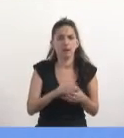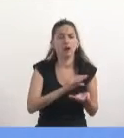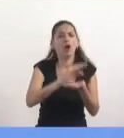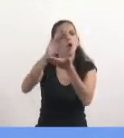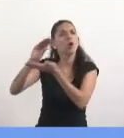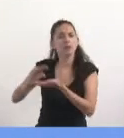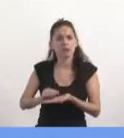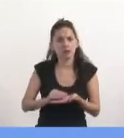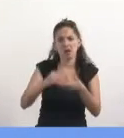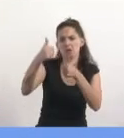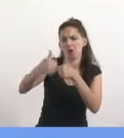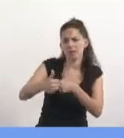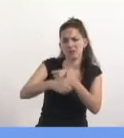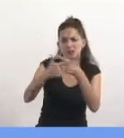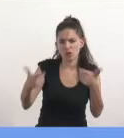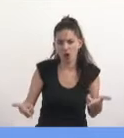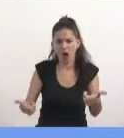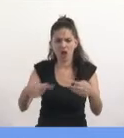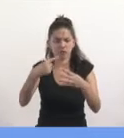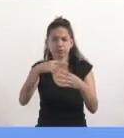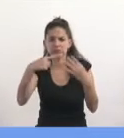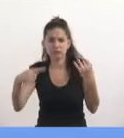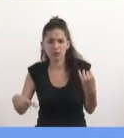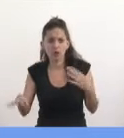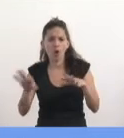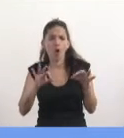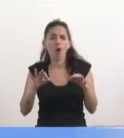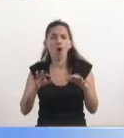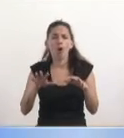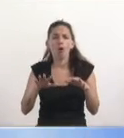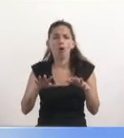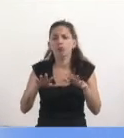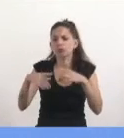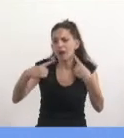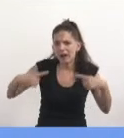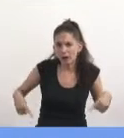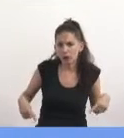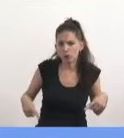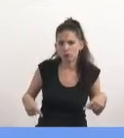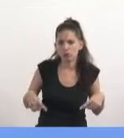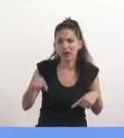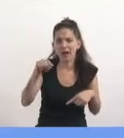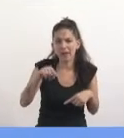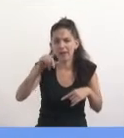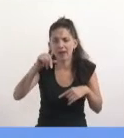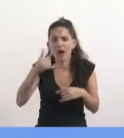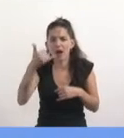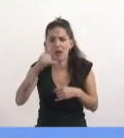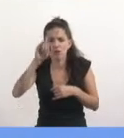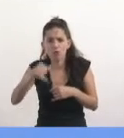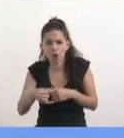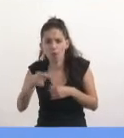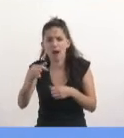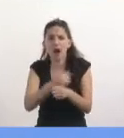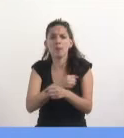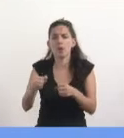de competencias, servicios o funciones sin la respectiva asignación de recursos. Hay una coma en la Constitución. Aprobada por ley